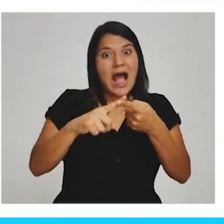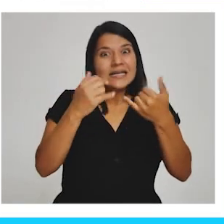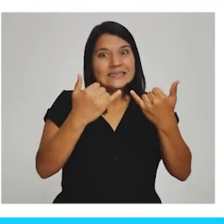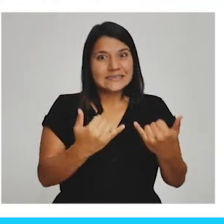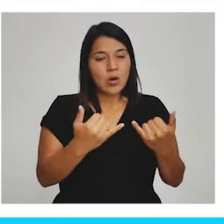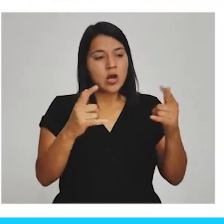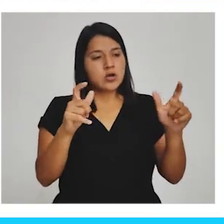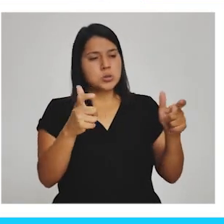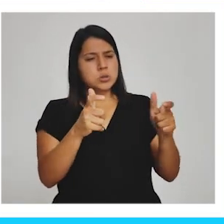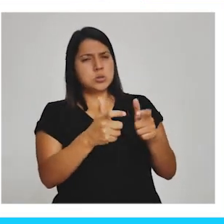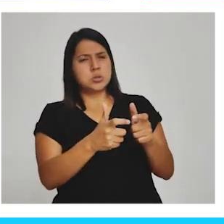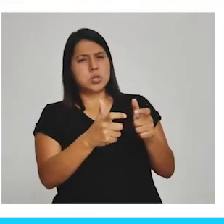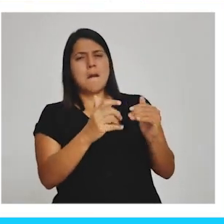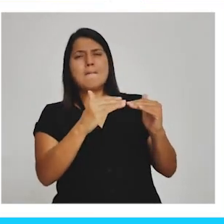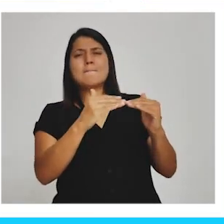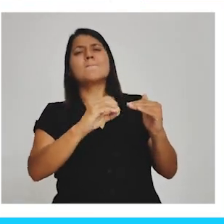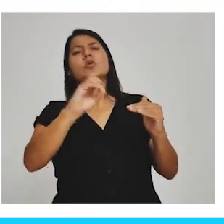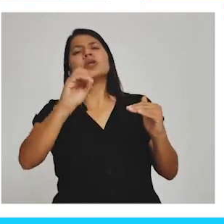significa más o menos